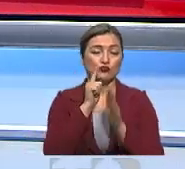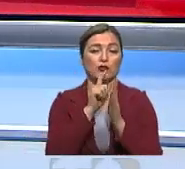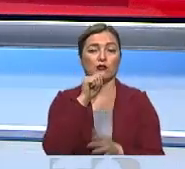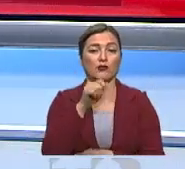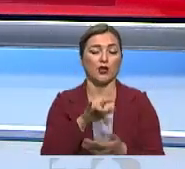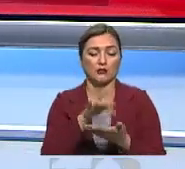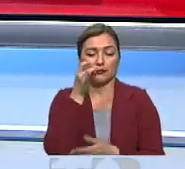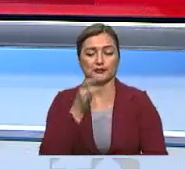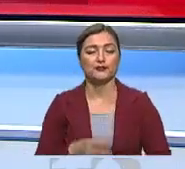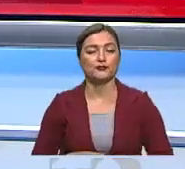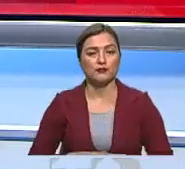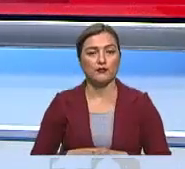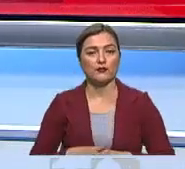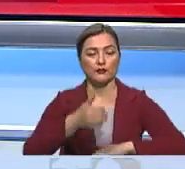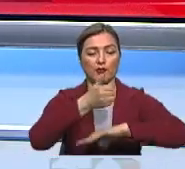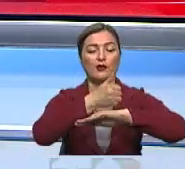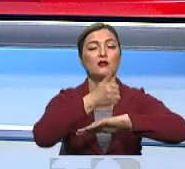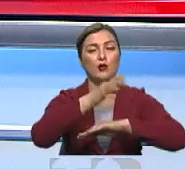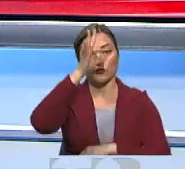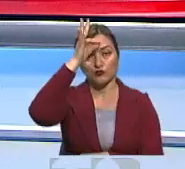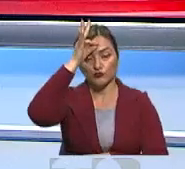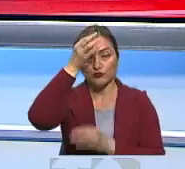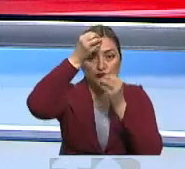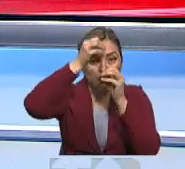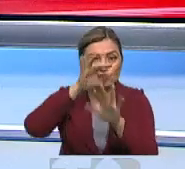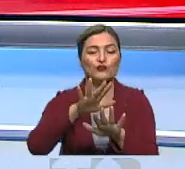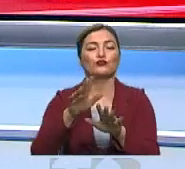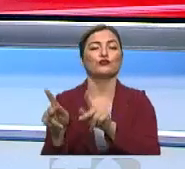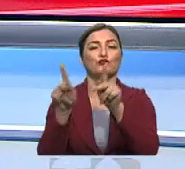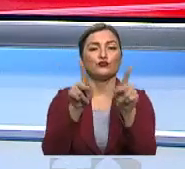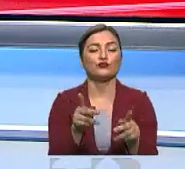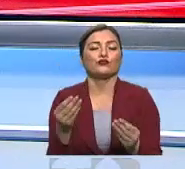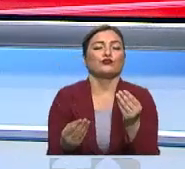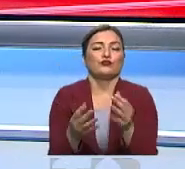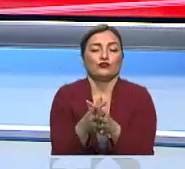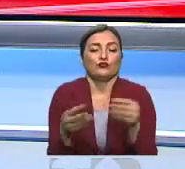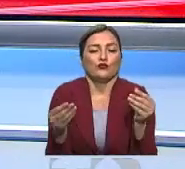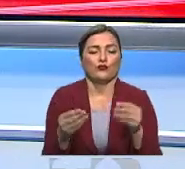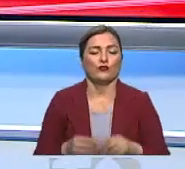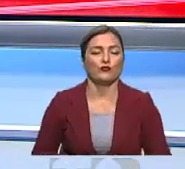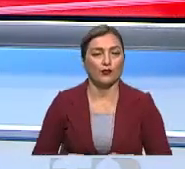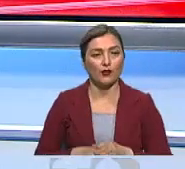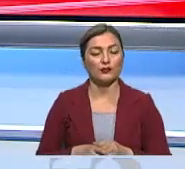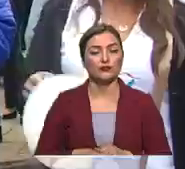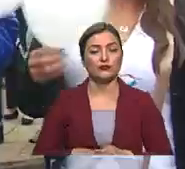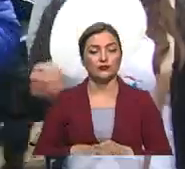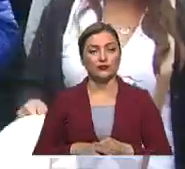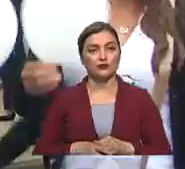falta de medicamentos. Las autoridades de este hospital anunciaron un plan de acción para solucionar este problema.